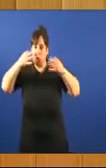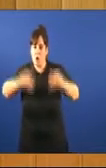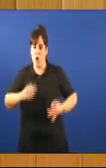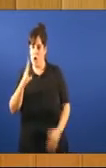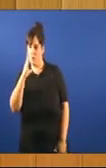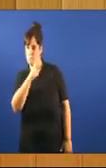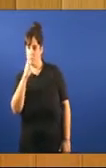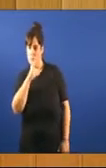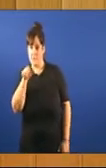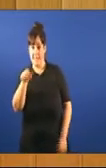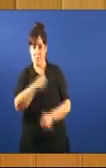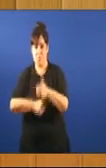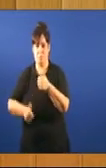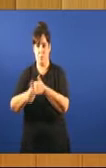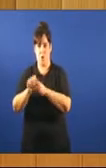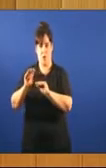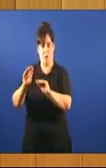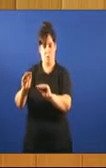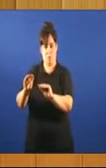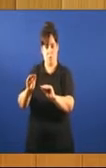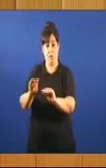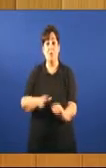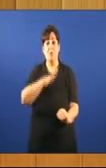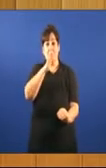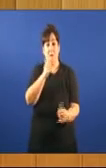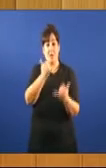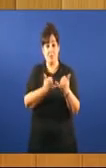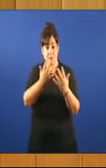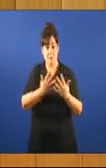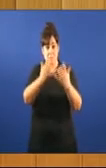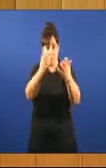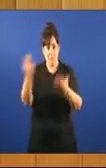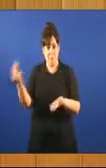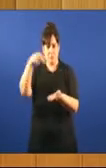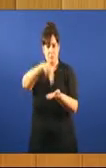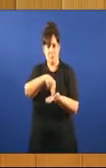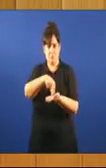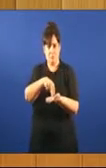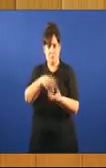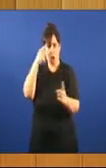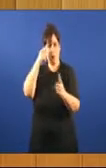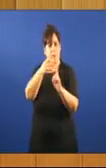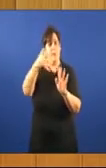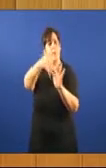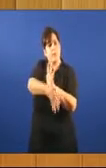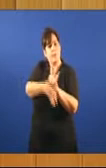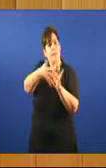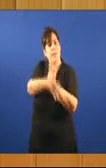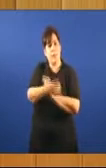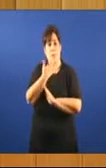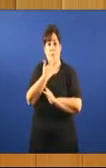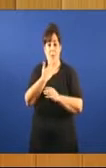iso, cando compareceu nesta Cámara para intentar explicar o inexplicável a súa relación con Marcial